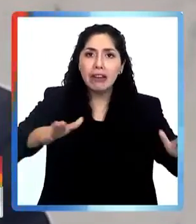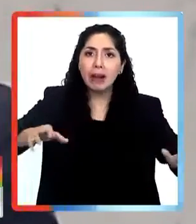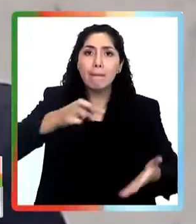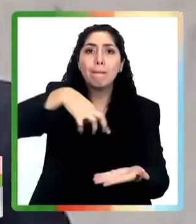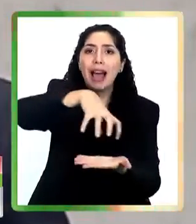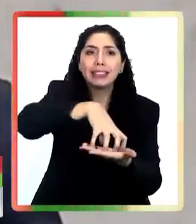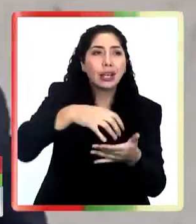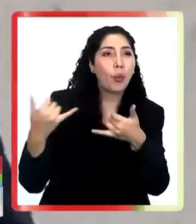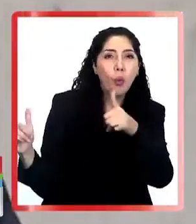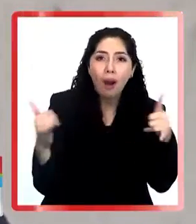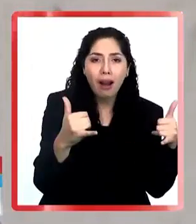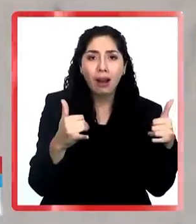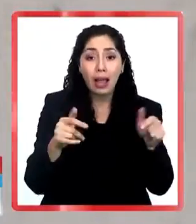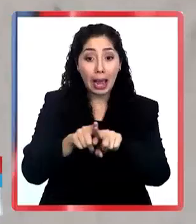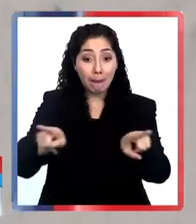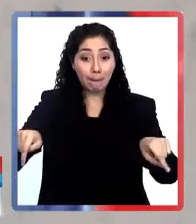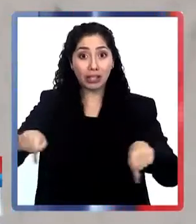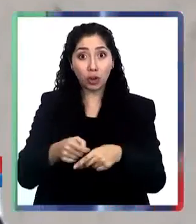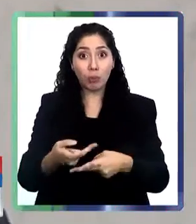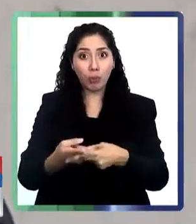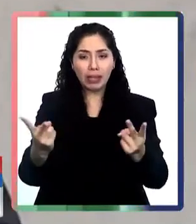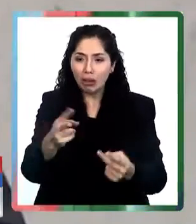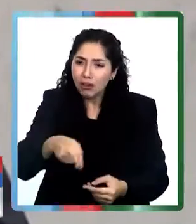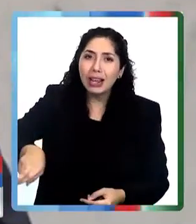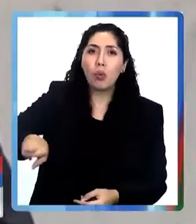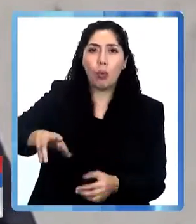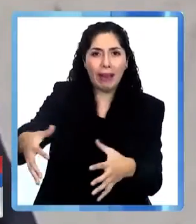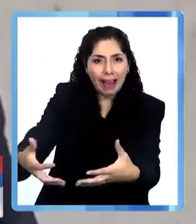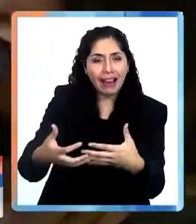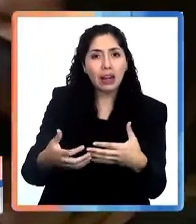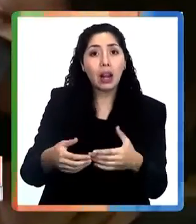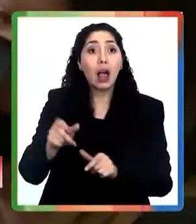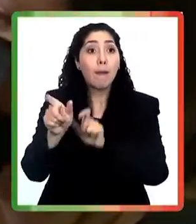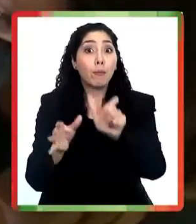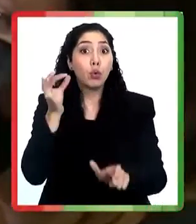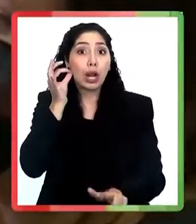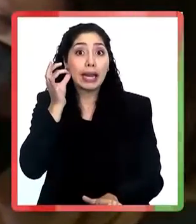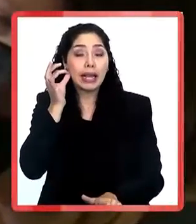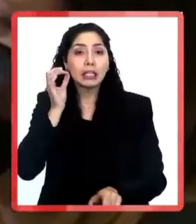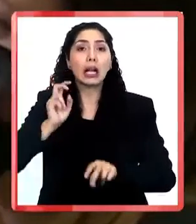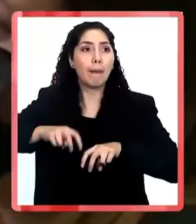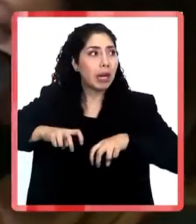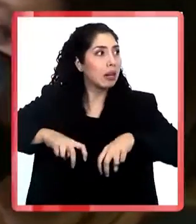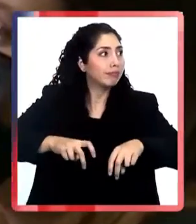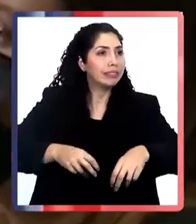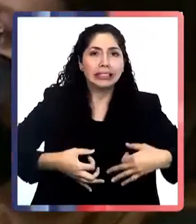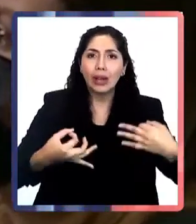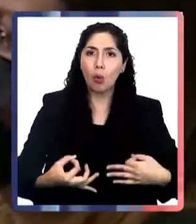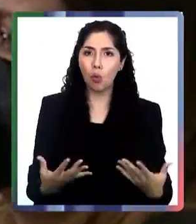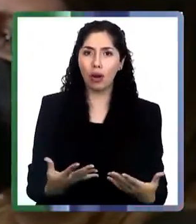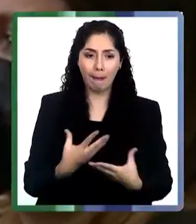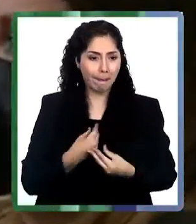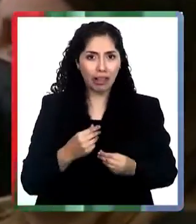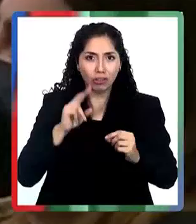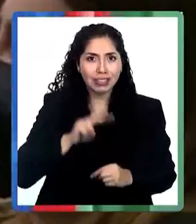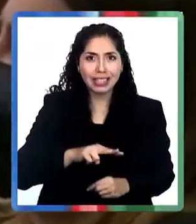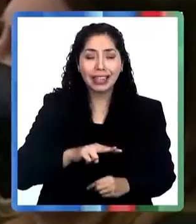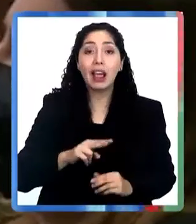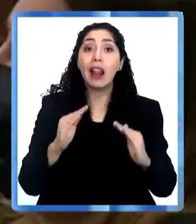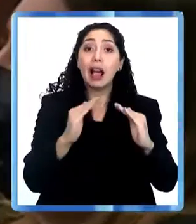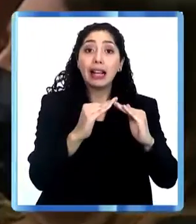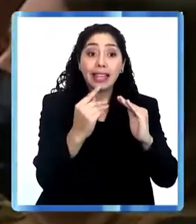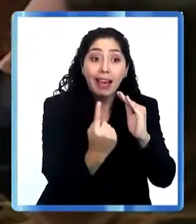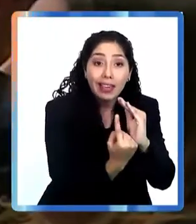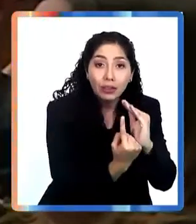que recuperemos nuestros espacios públicos que las mujeres caminan seguras por las calles y que en sus hogares